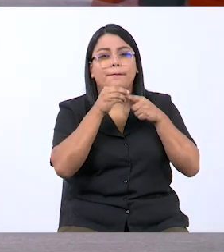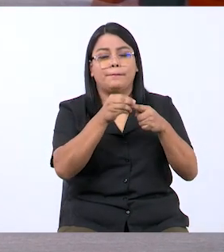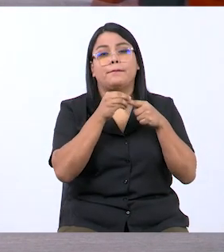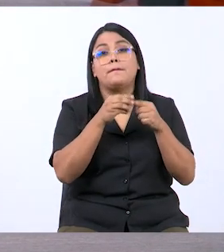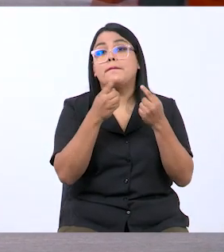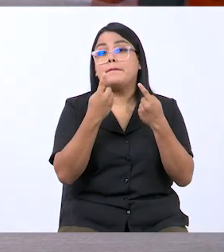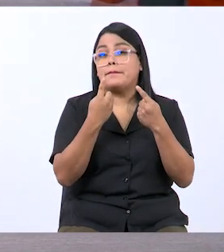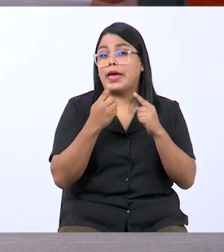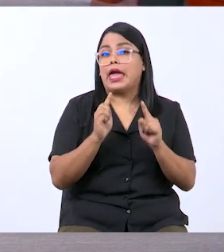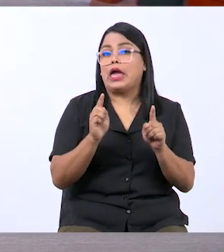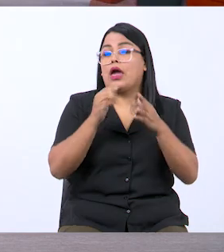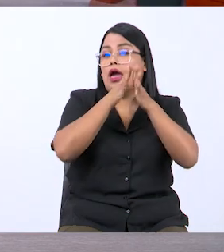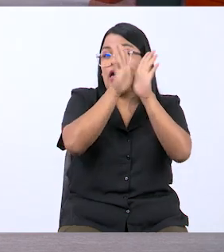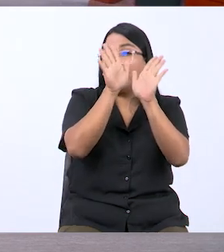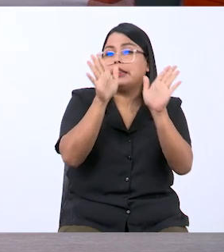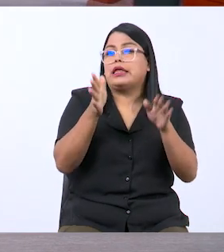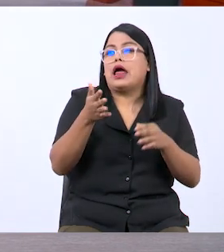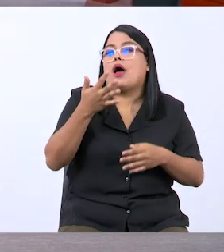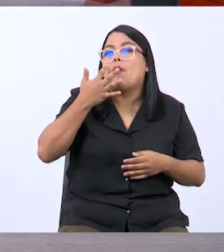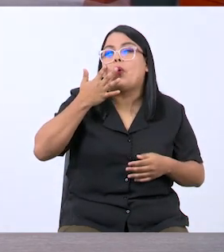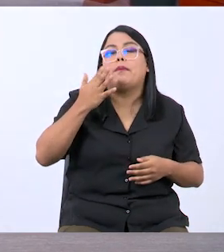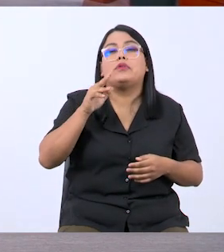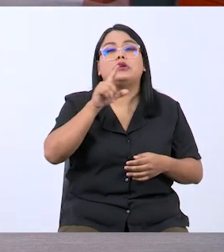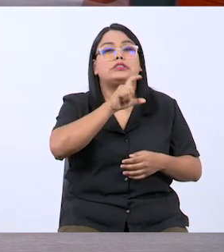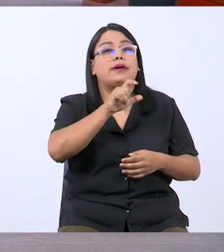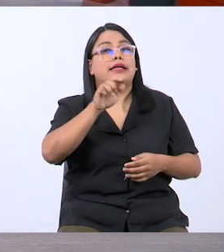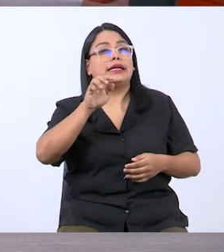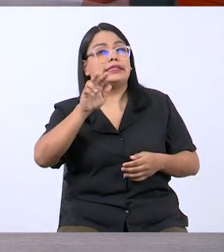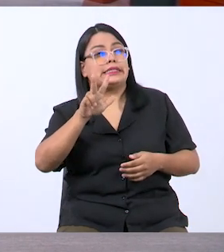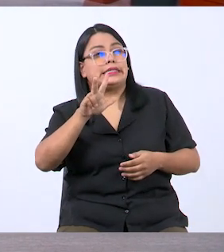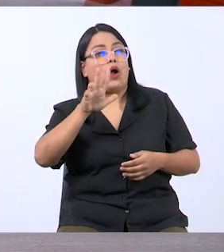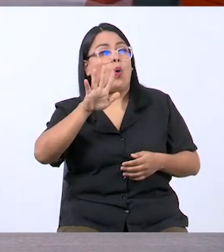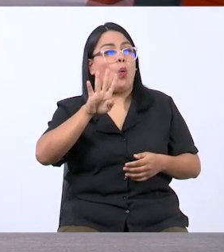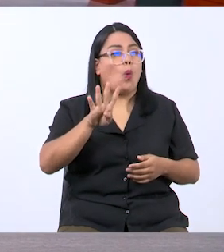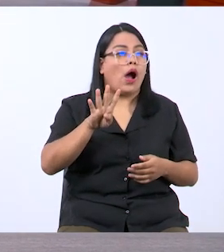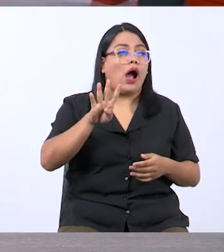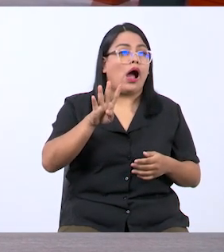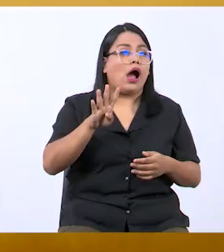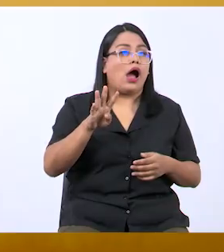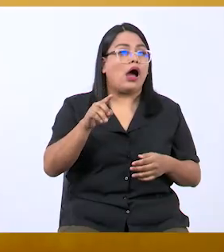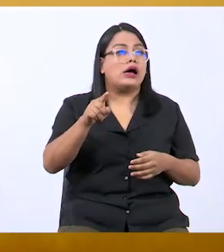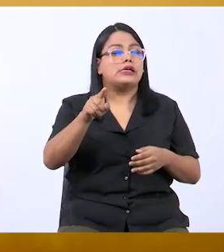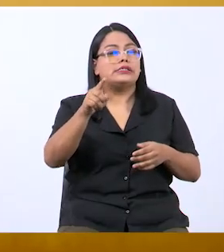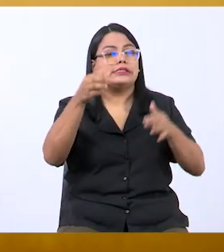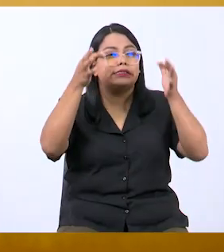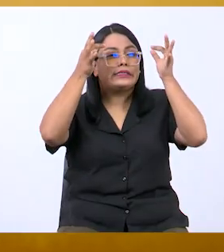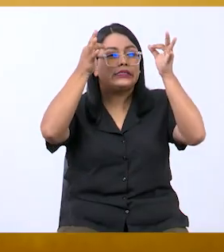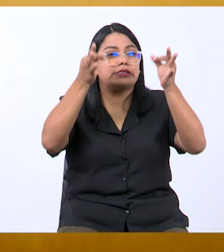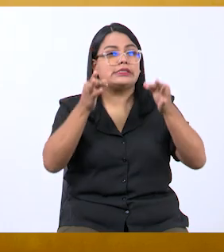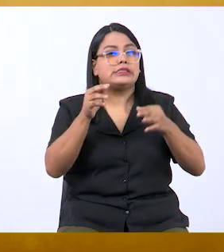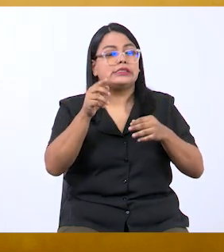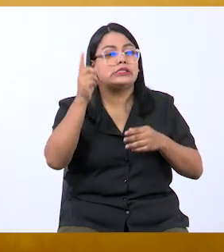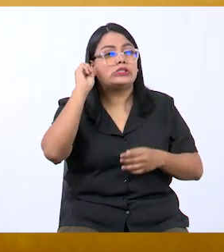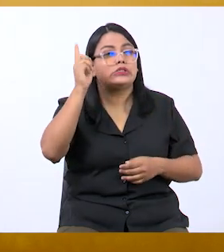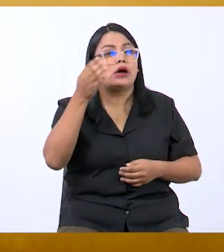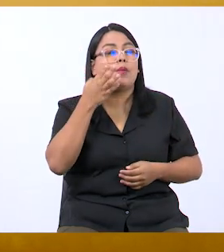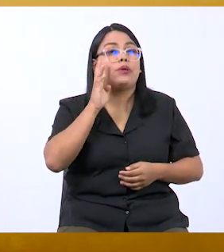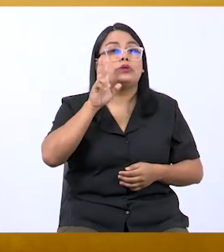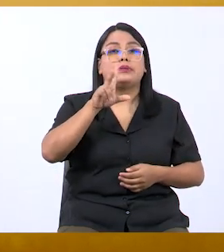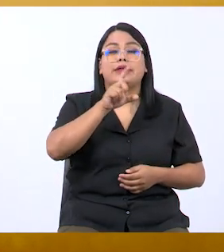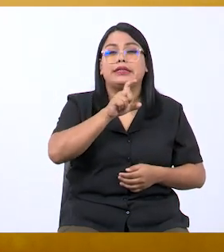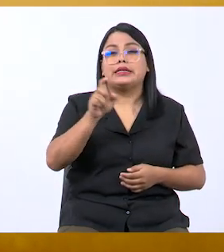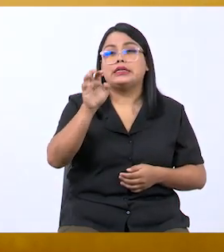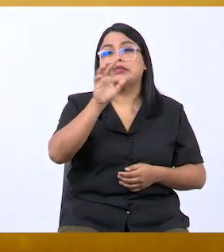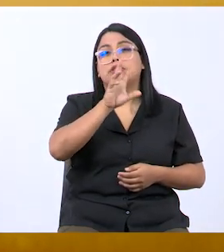en específico, pero por lo general ocurre en la semana 3 y 4. Esto se debe a que cuando llegamos a la